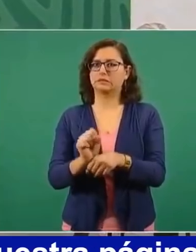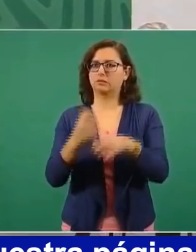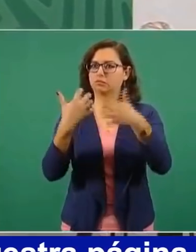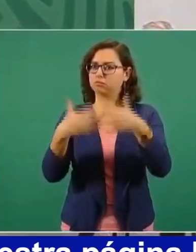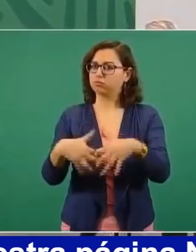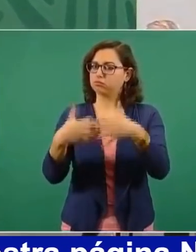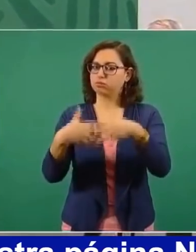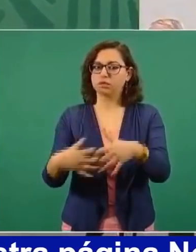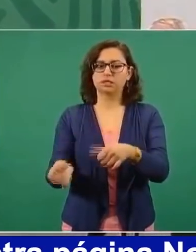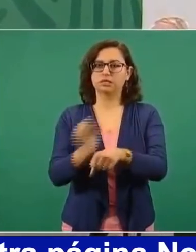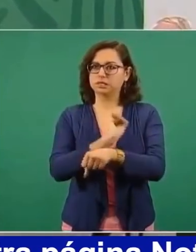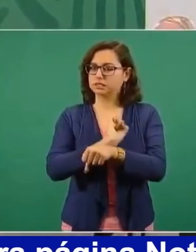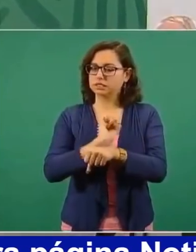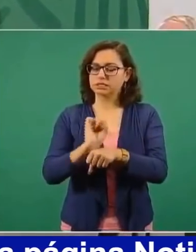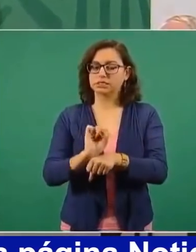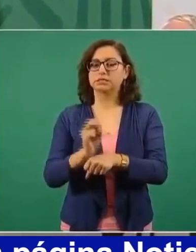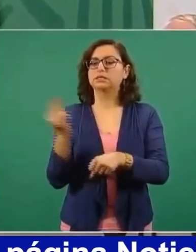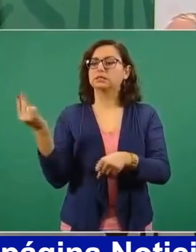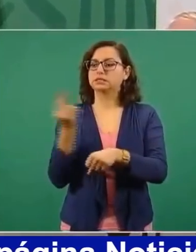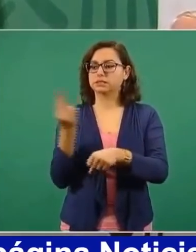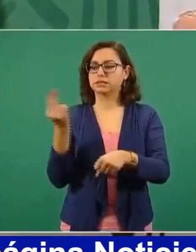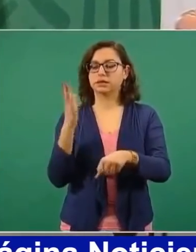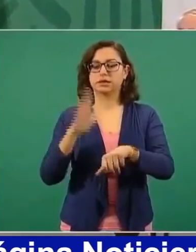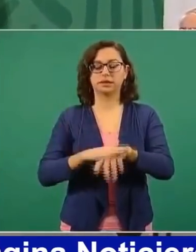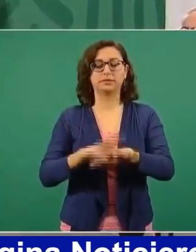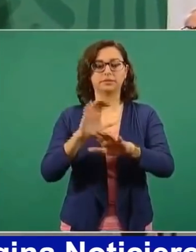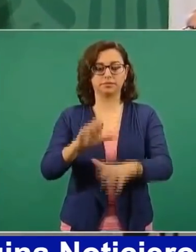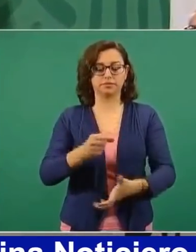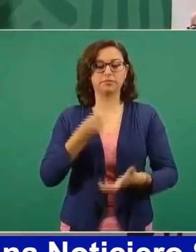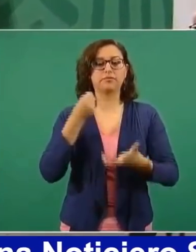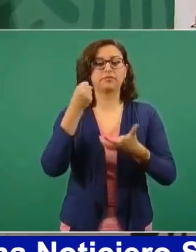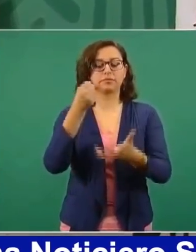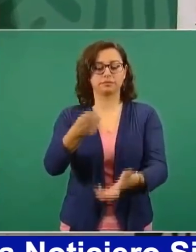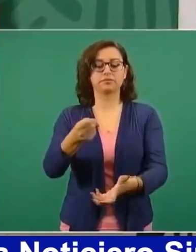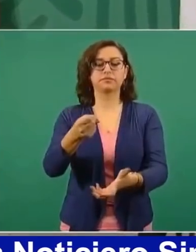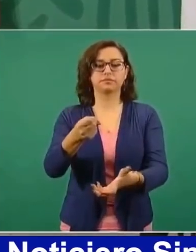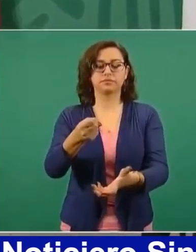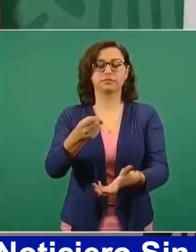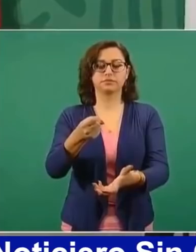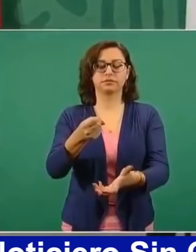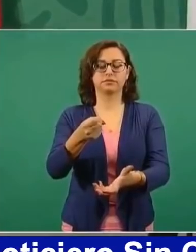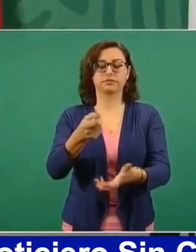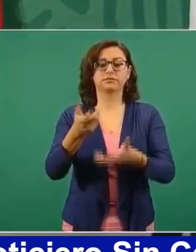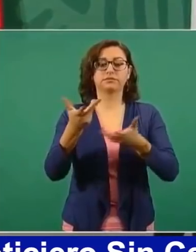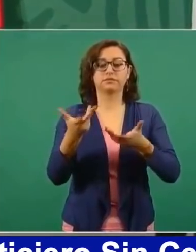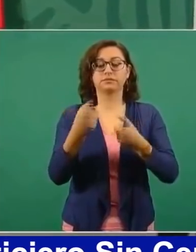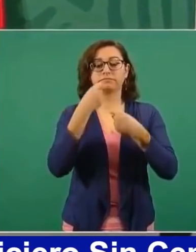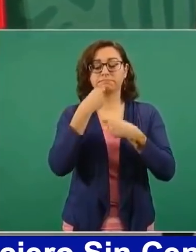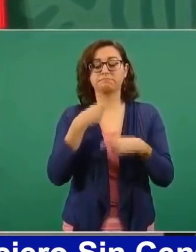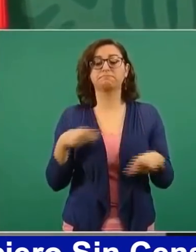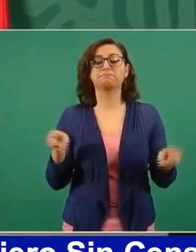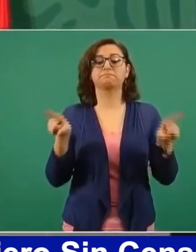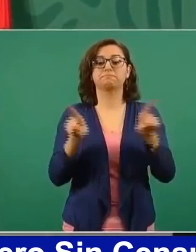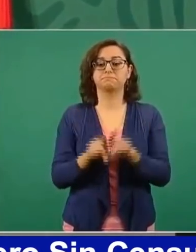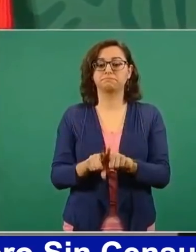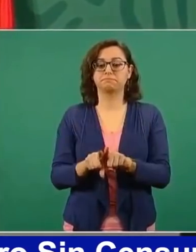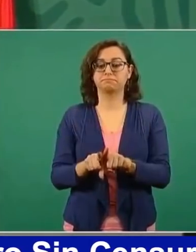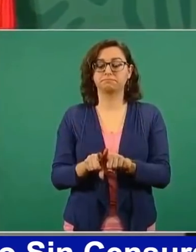todavía hace falta más inversión y los recursos que